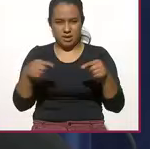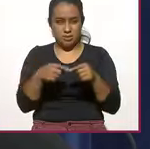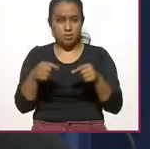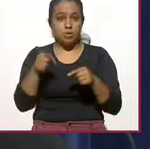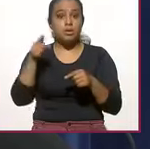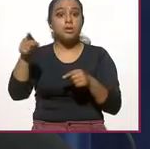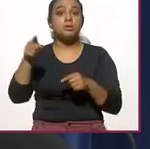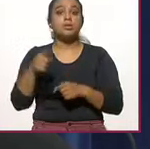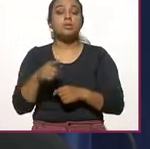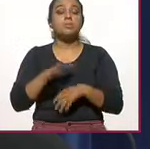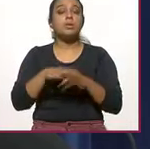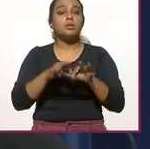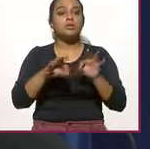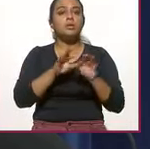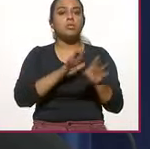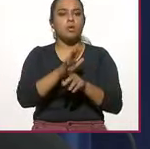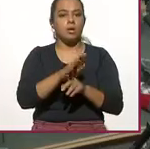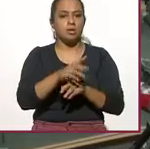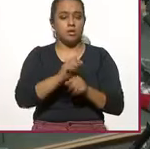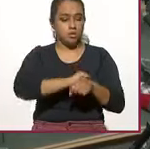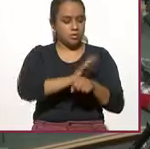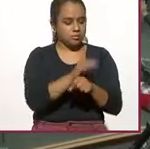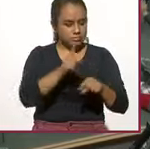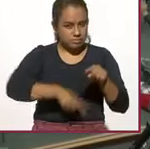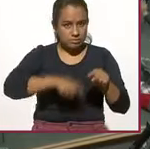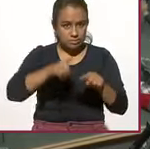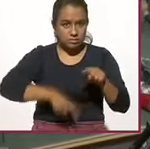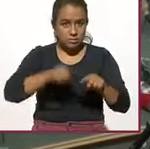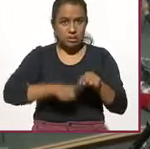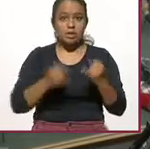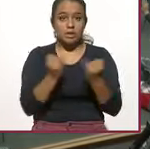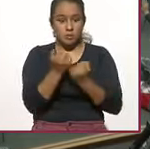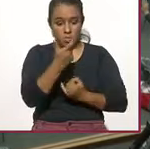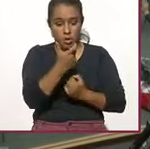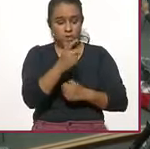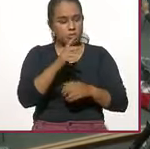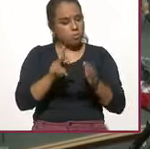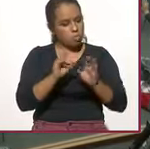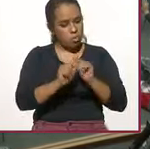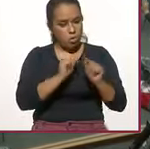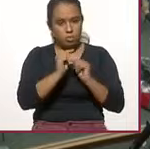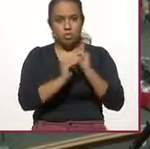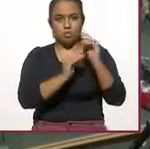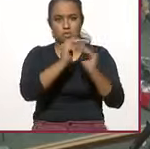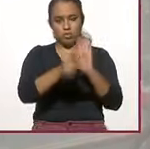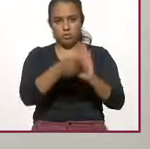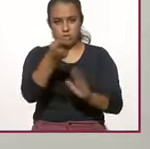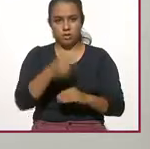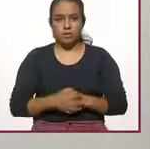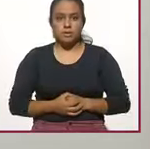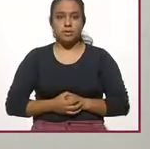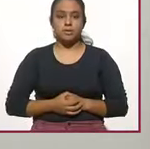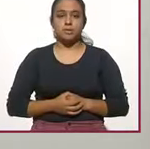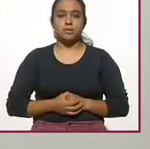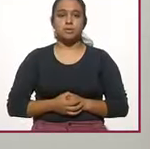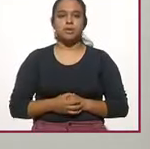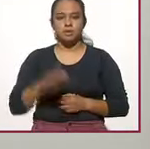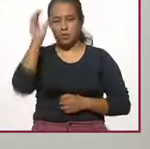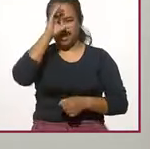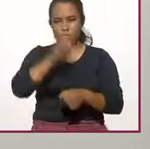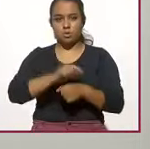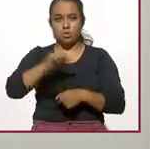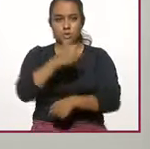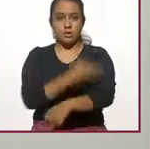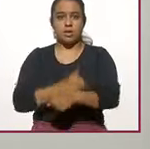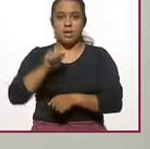sus prioridades serán la lucha contra el coronavirus y recuperar una economía sacudida por la pandemia. En la cultura, esta